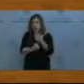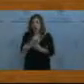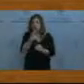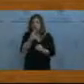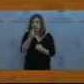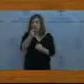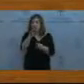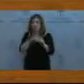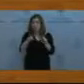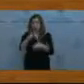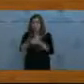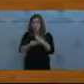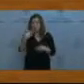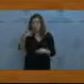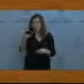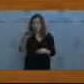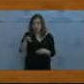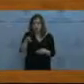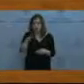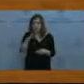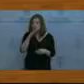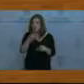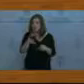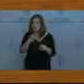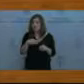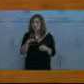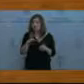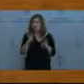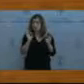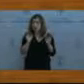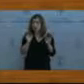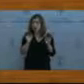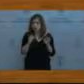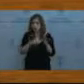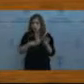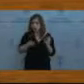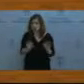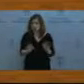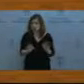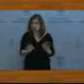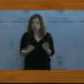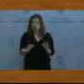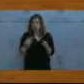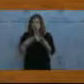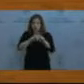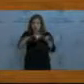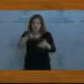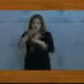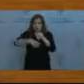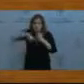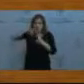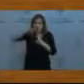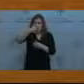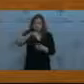operador, la multinacional francesa Suez, la tecnología Enerqen. Siendo un único operador, ¿cuánto íbamos a